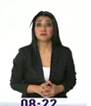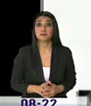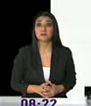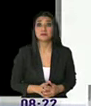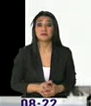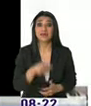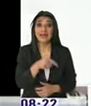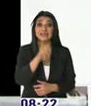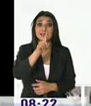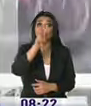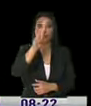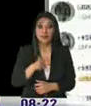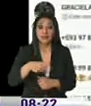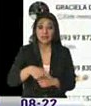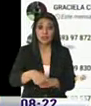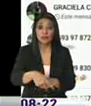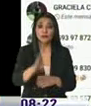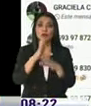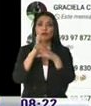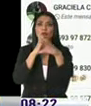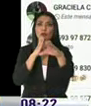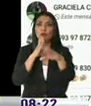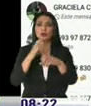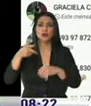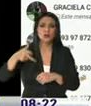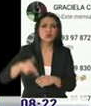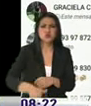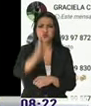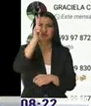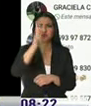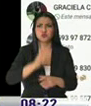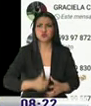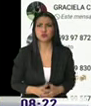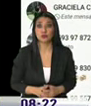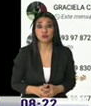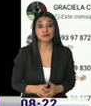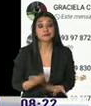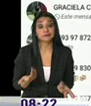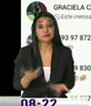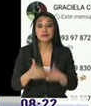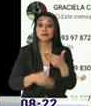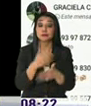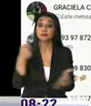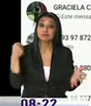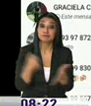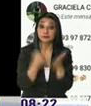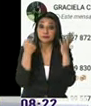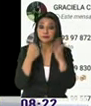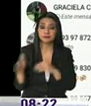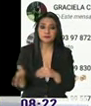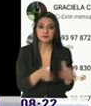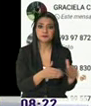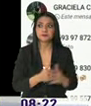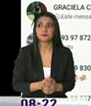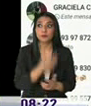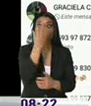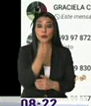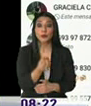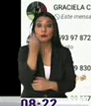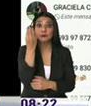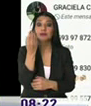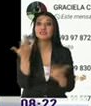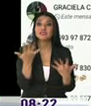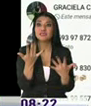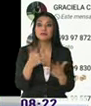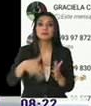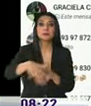a 120 kilómetros por hora y el busetero, ¿a cuántos también estaré yendo? Luego, porque hay los accidentes. Buenos días, en el Parque Comandá el agua se